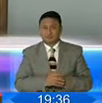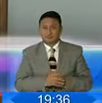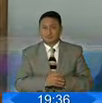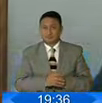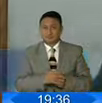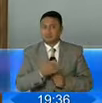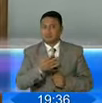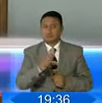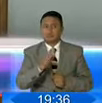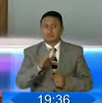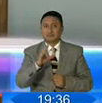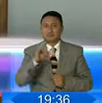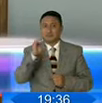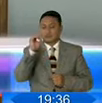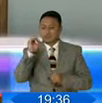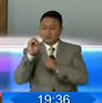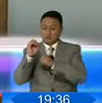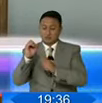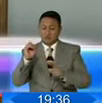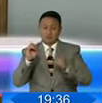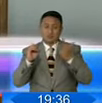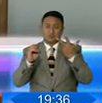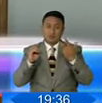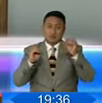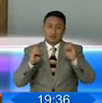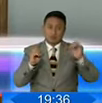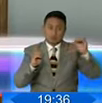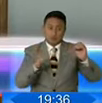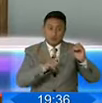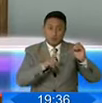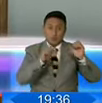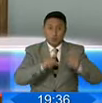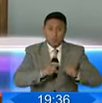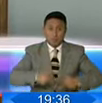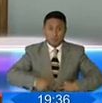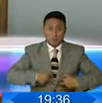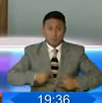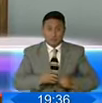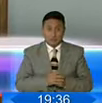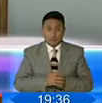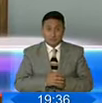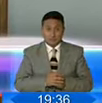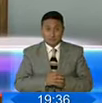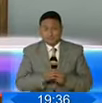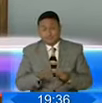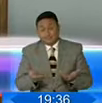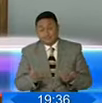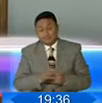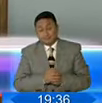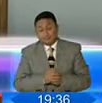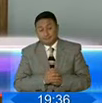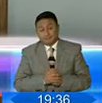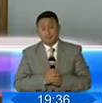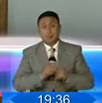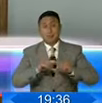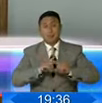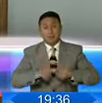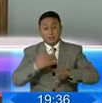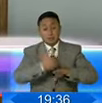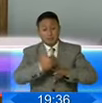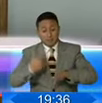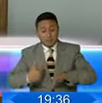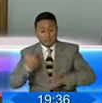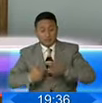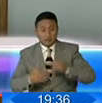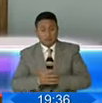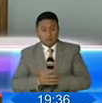era entre el 0 y el 3%. Al 3%. Estas eran las posibilidades de salvarse. Siempre y cuando se hubieran dado